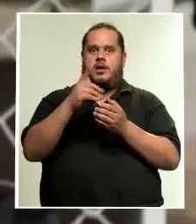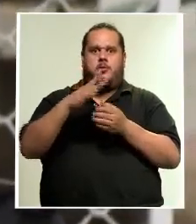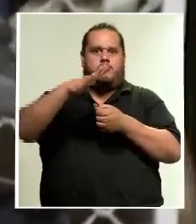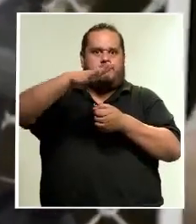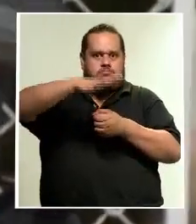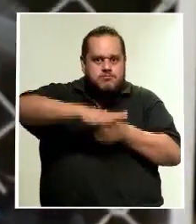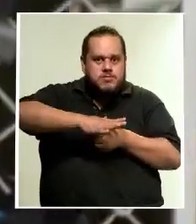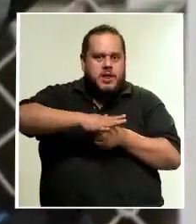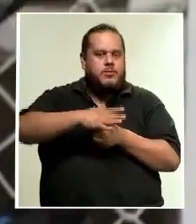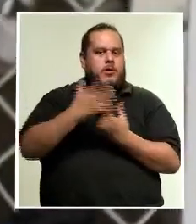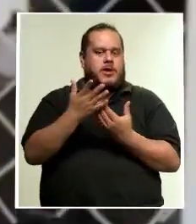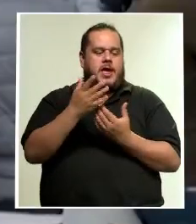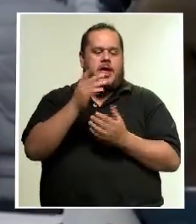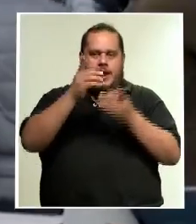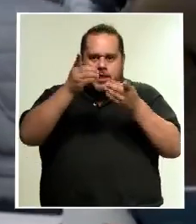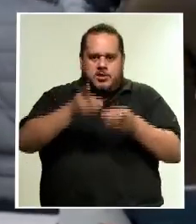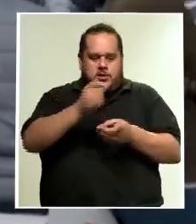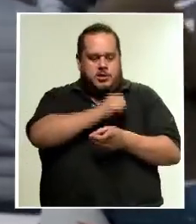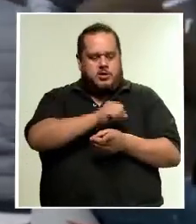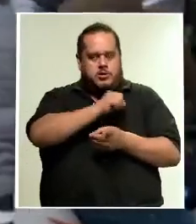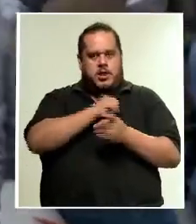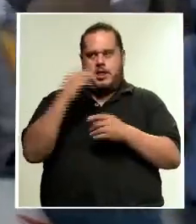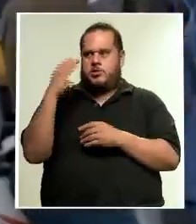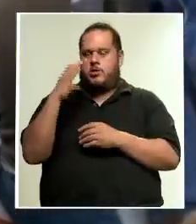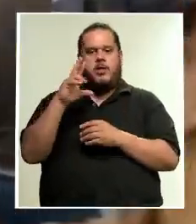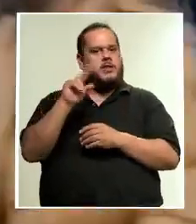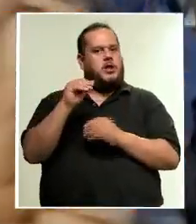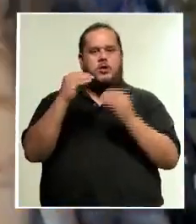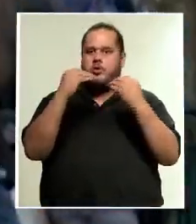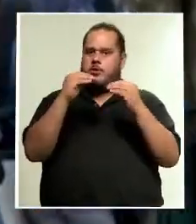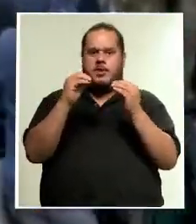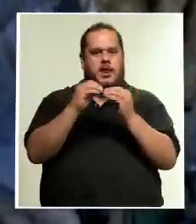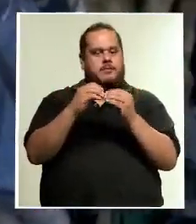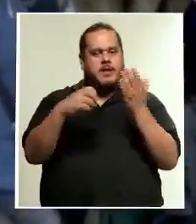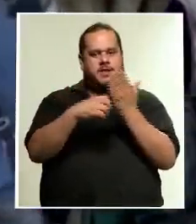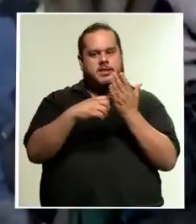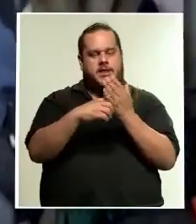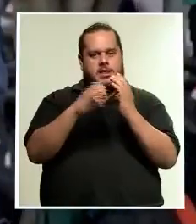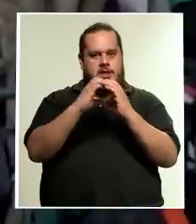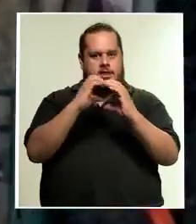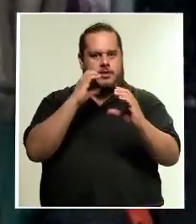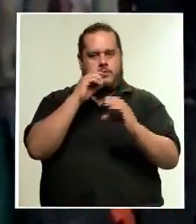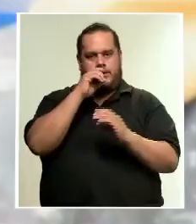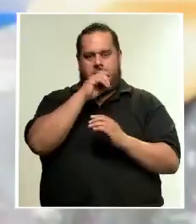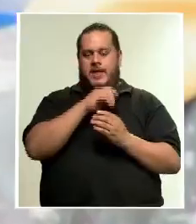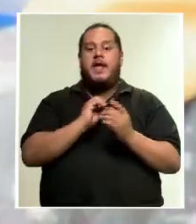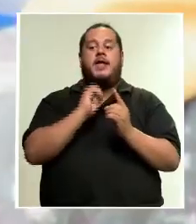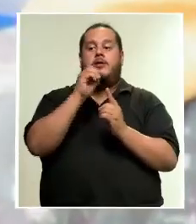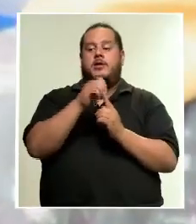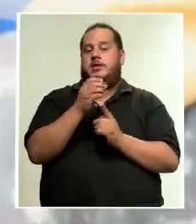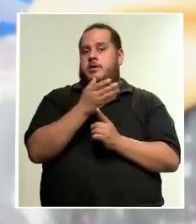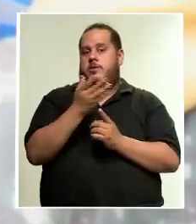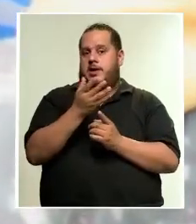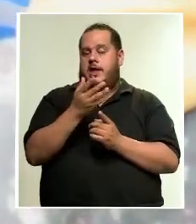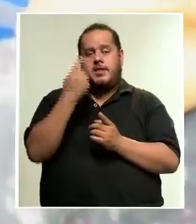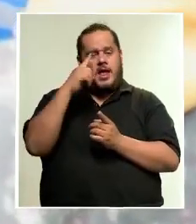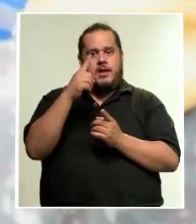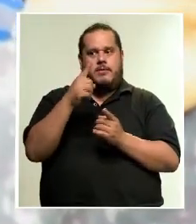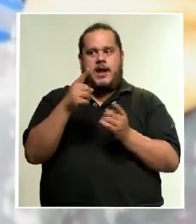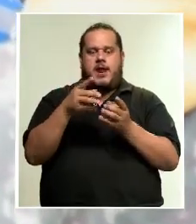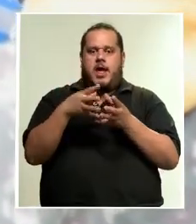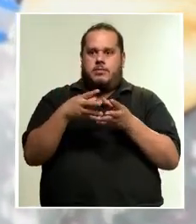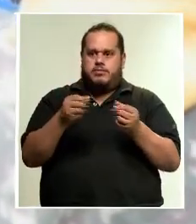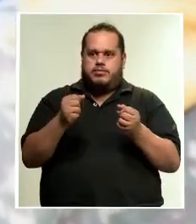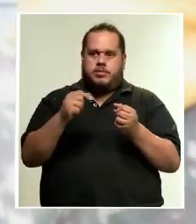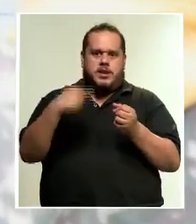la decisión de las autoridades colombianas de no vender más tickets de bus. El objetivo es descongestionar la